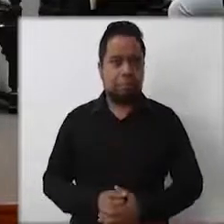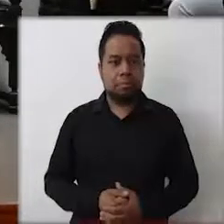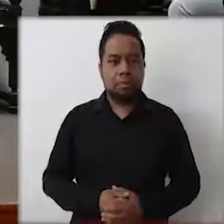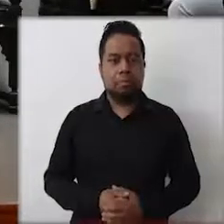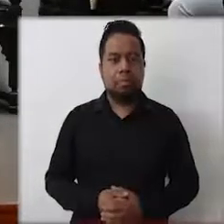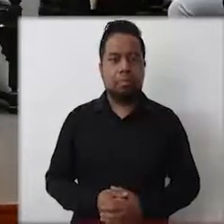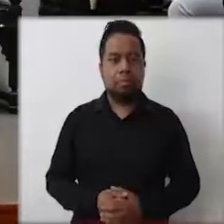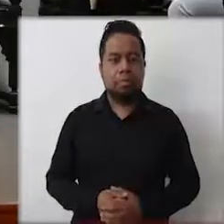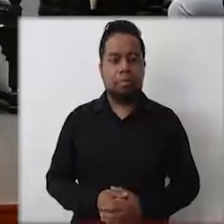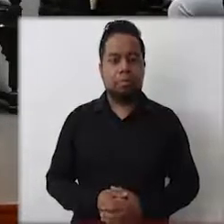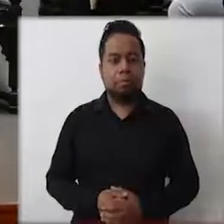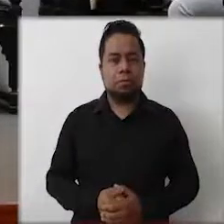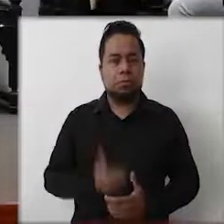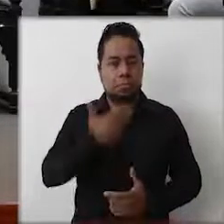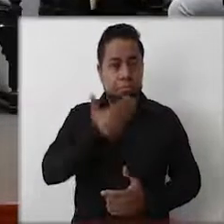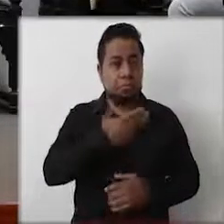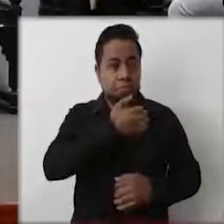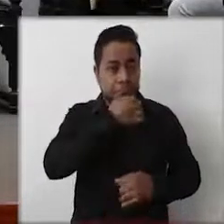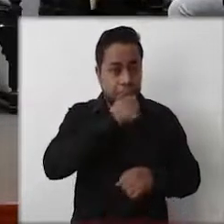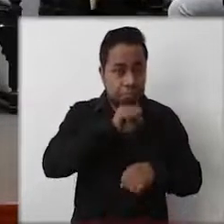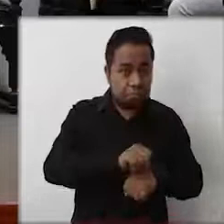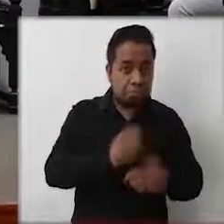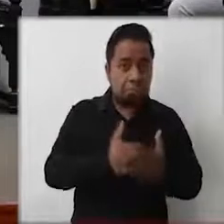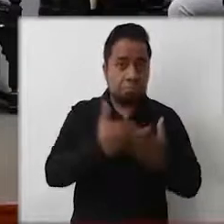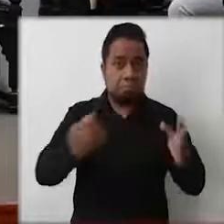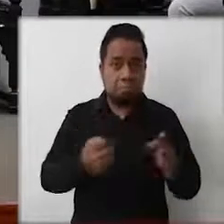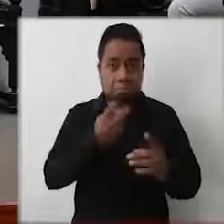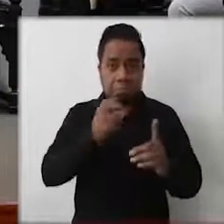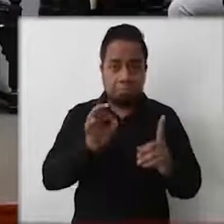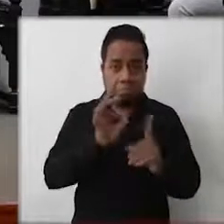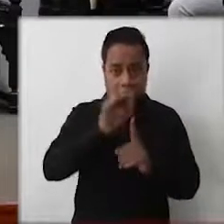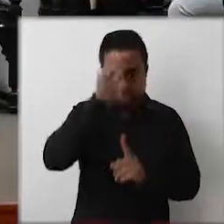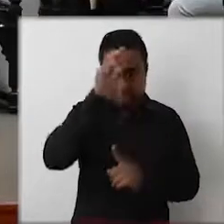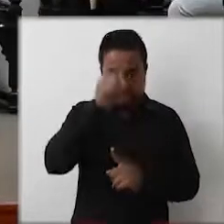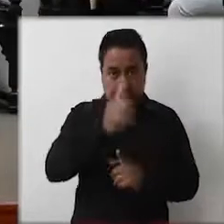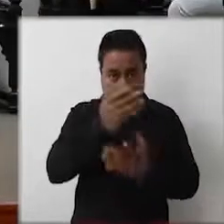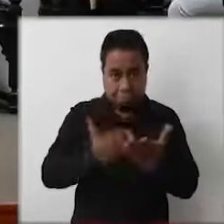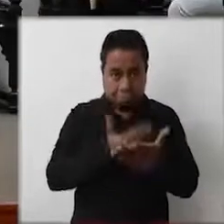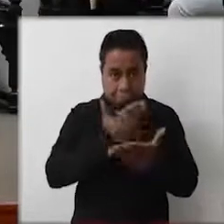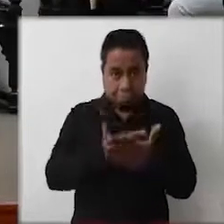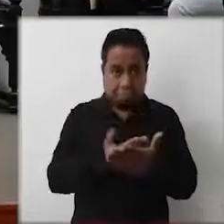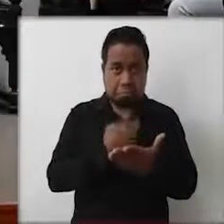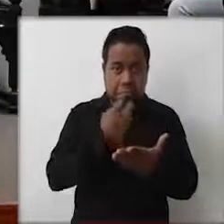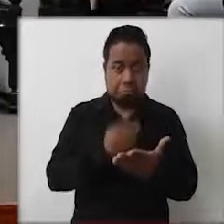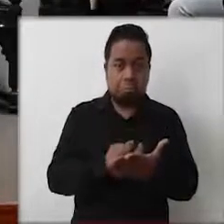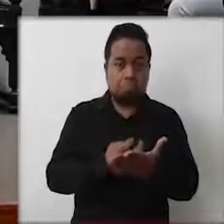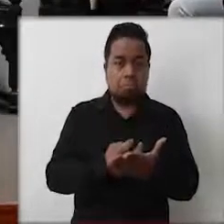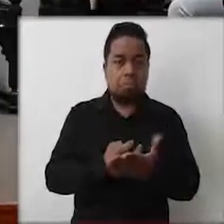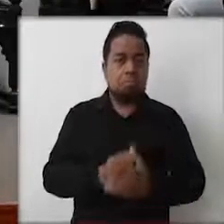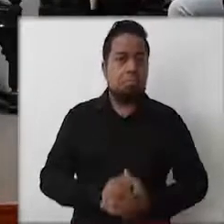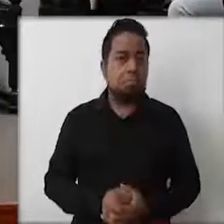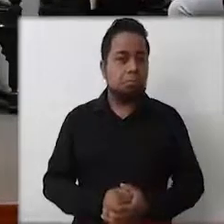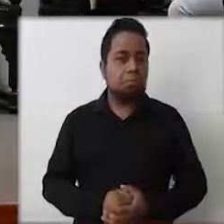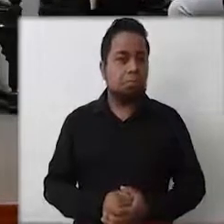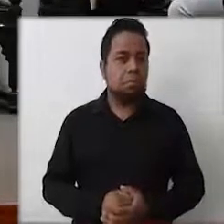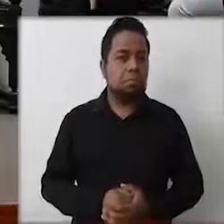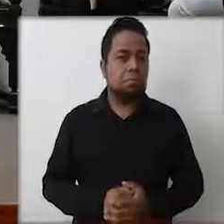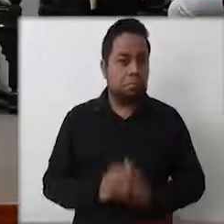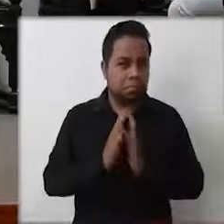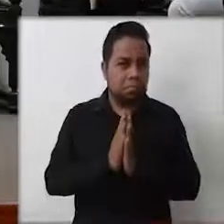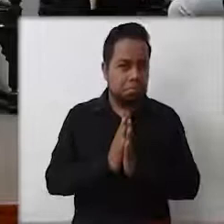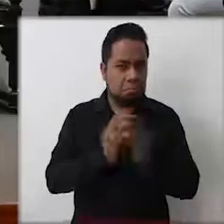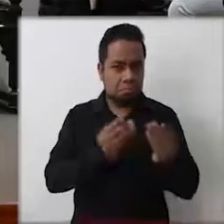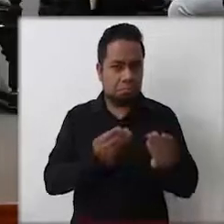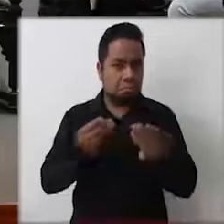Bien, en ese sentido, turne, por favor, el punto de acuerdo emitido por la regidora Mirna López Torres a la Comisión de